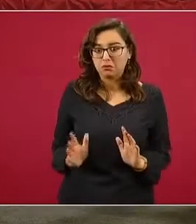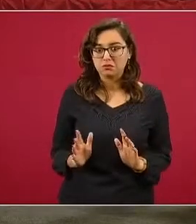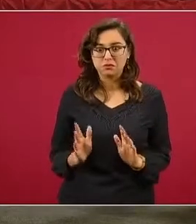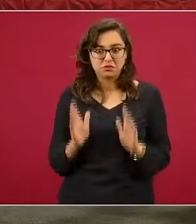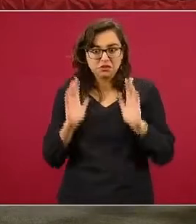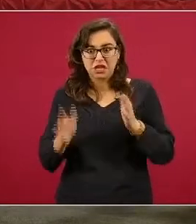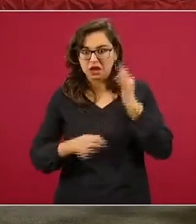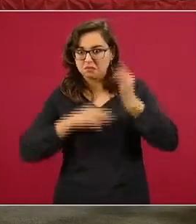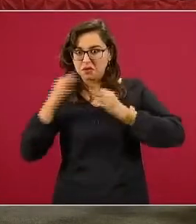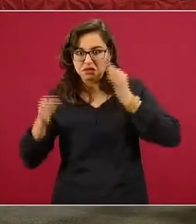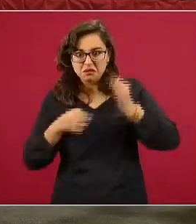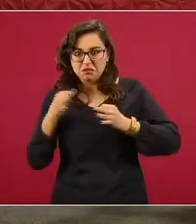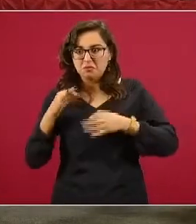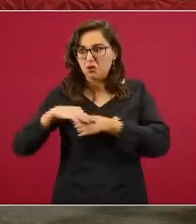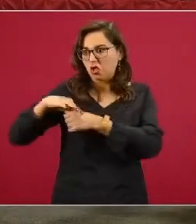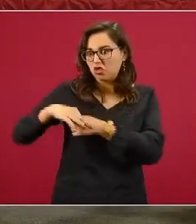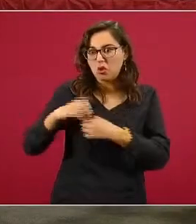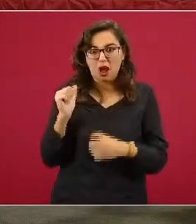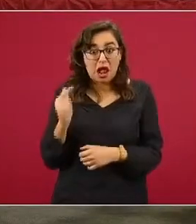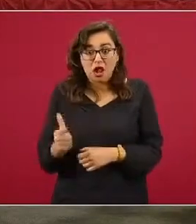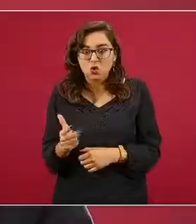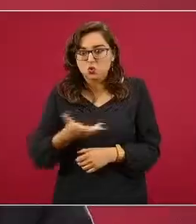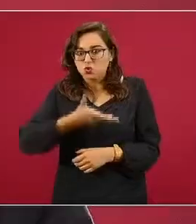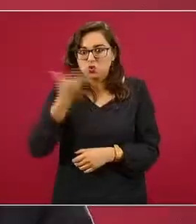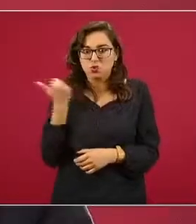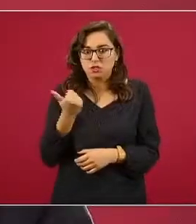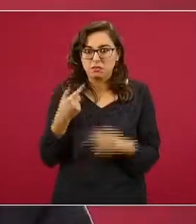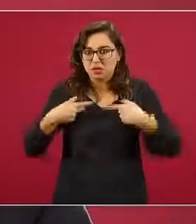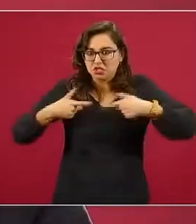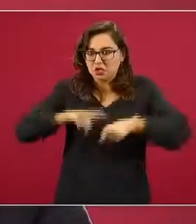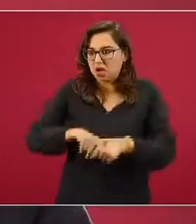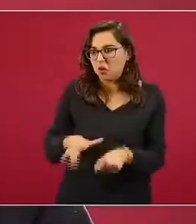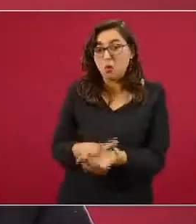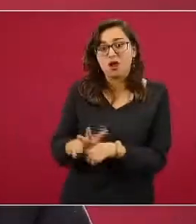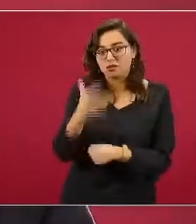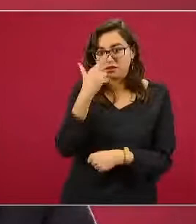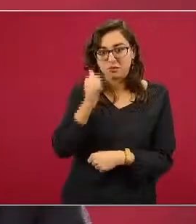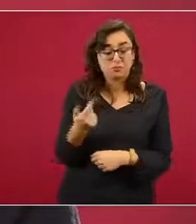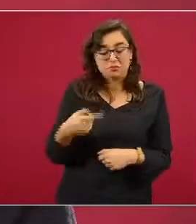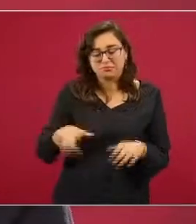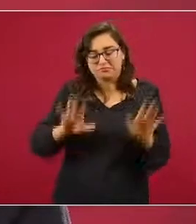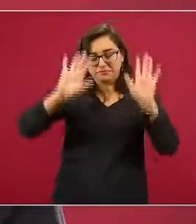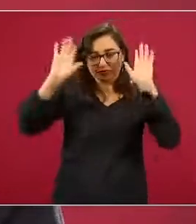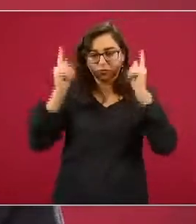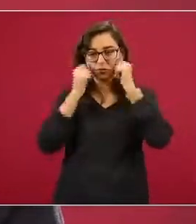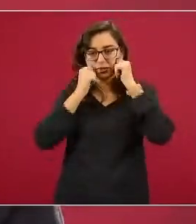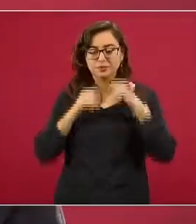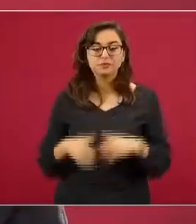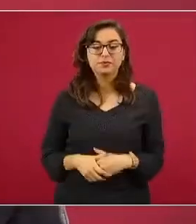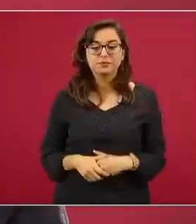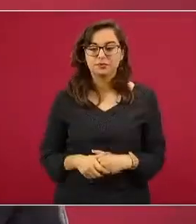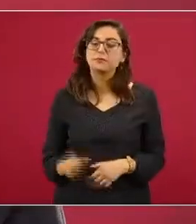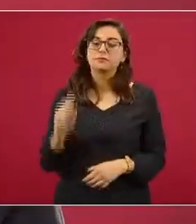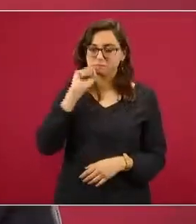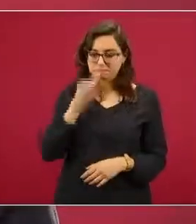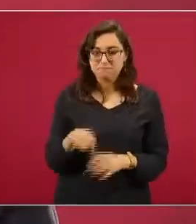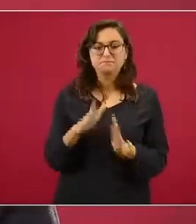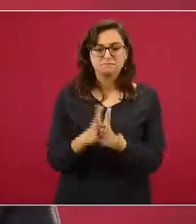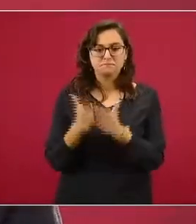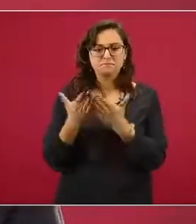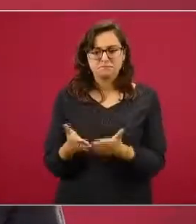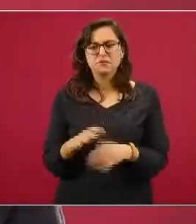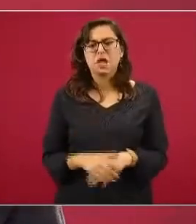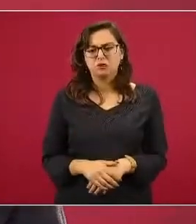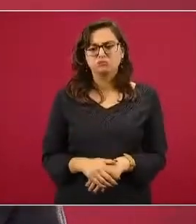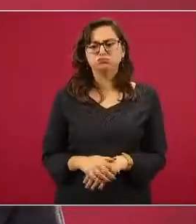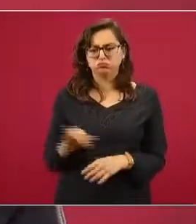en campaña o por alguna otra razón más de carácter personal. Pero, en fin, es el mismo libro, lo leímos